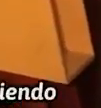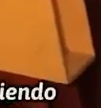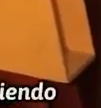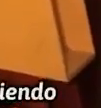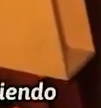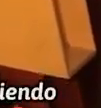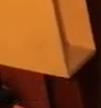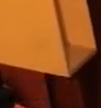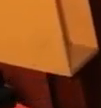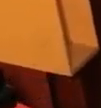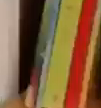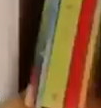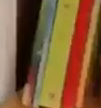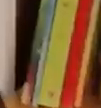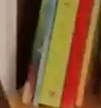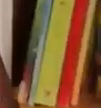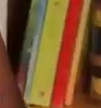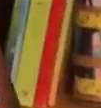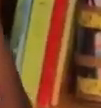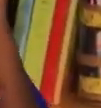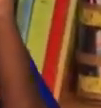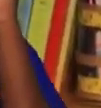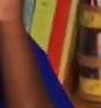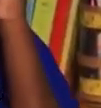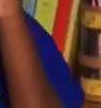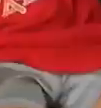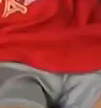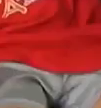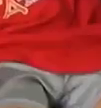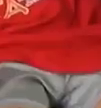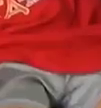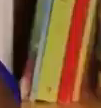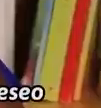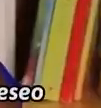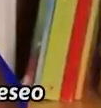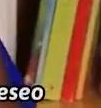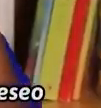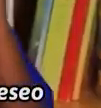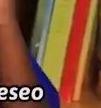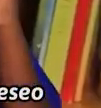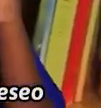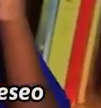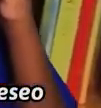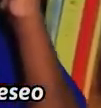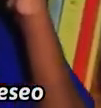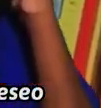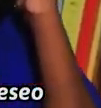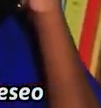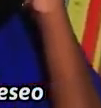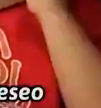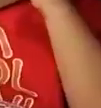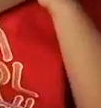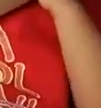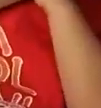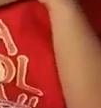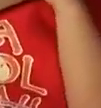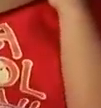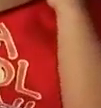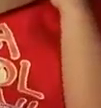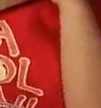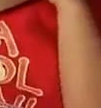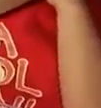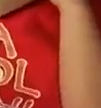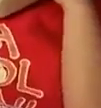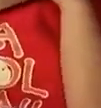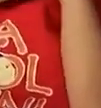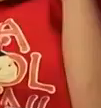larga infancia temiendo que me toque la vacuna. Y ahora resulta que sueño y deseo que